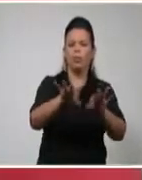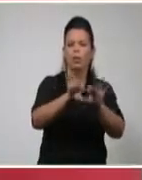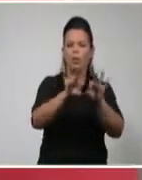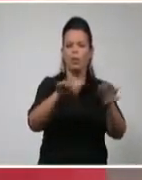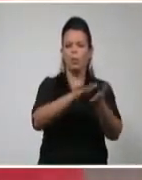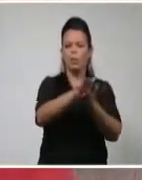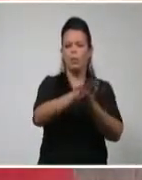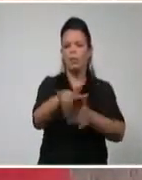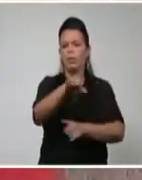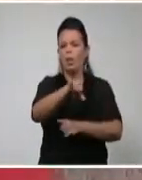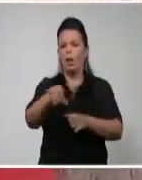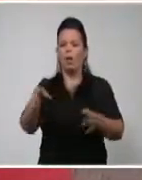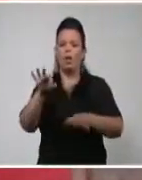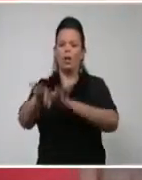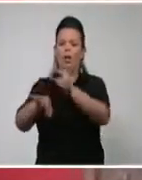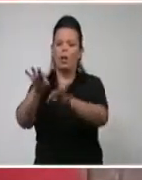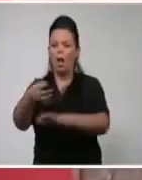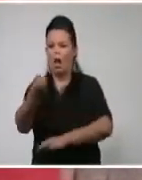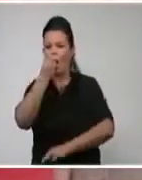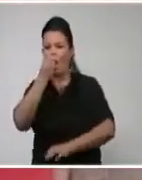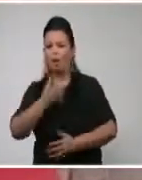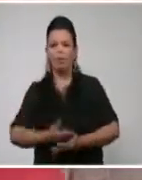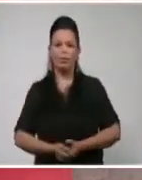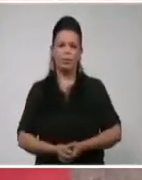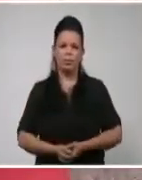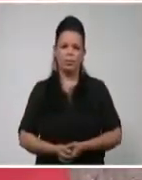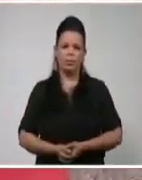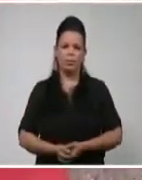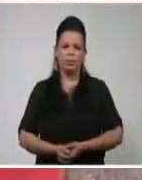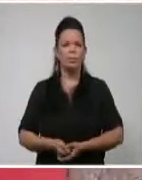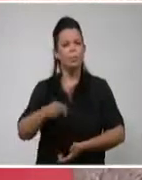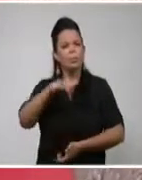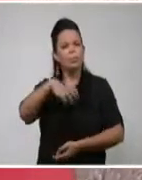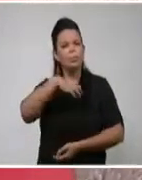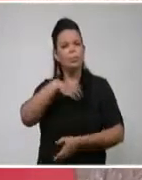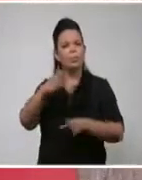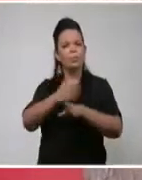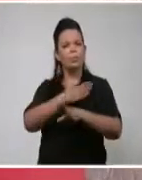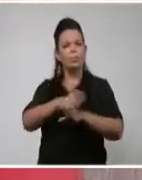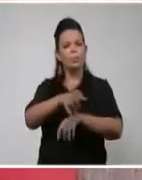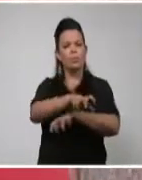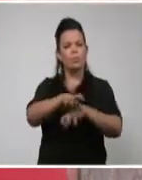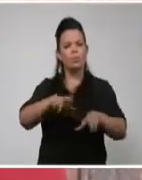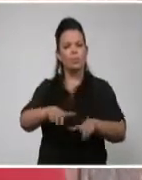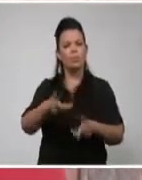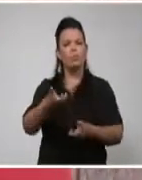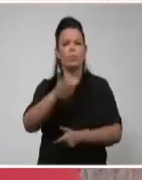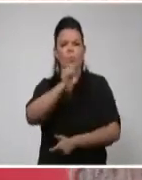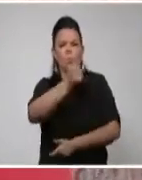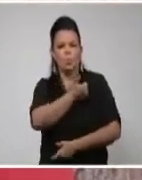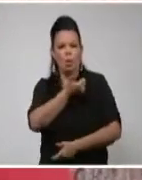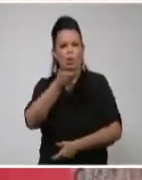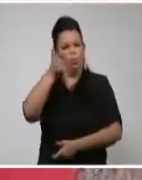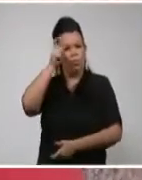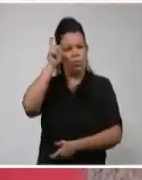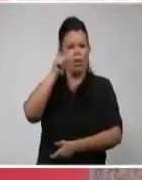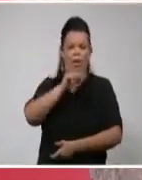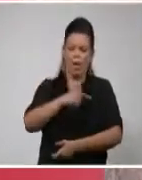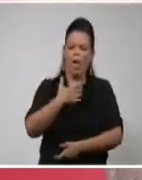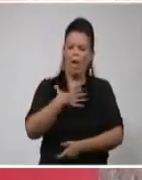alimentos. Más bien lo que es los equinos y lo que es el ganado menor es porque soy técnico veterinario y me gusta, vaya, lo que es más